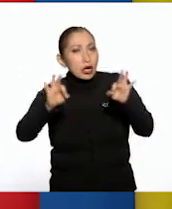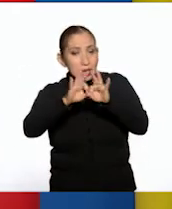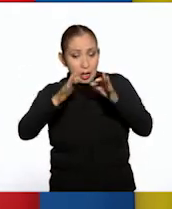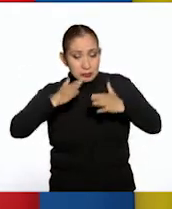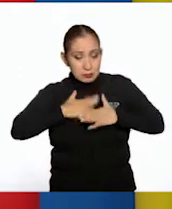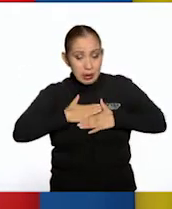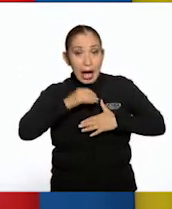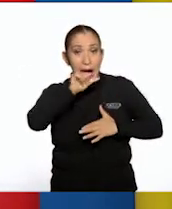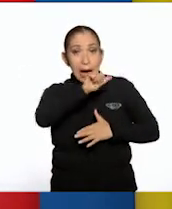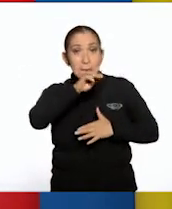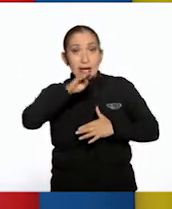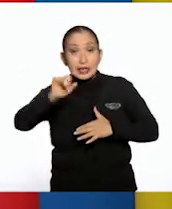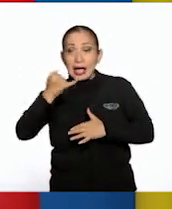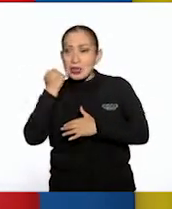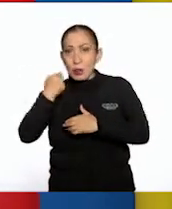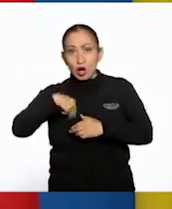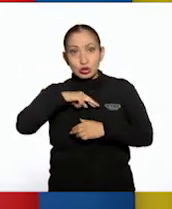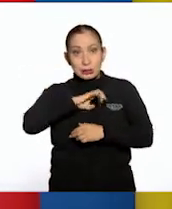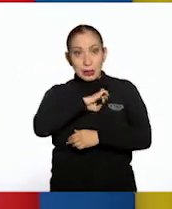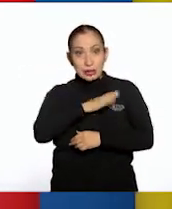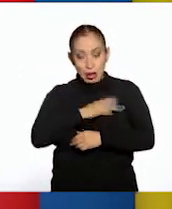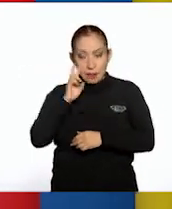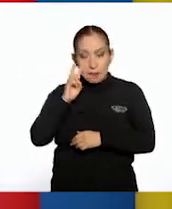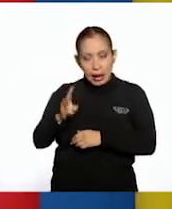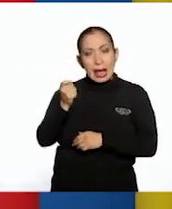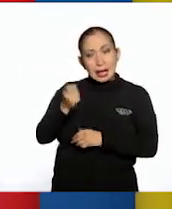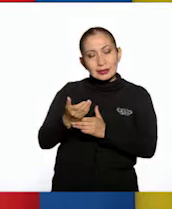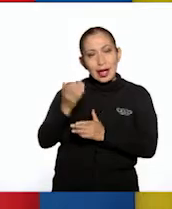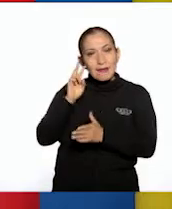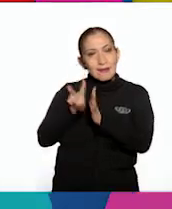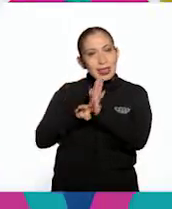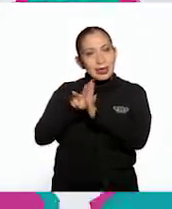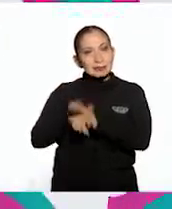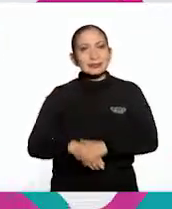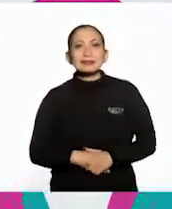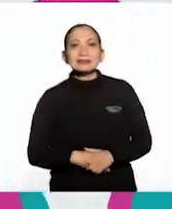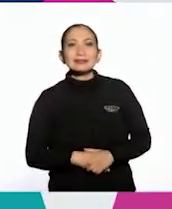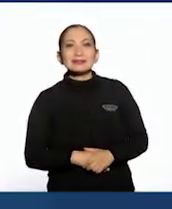nuestro alfabeto e idioma, acompáñenos a ver los siguientes videos.